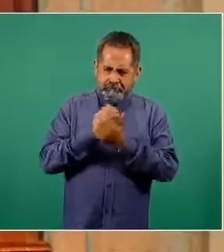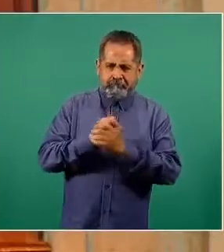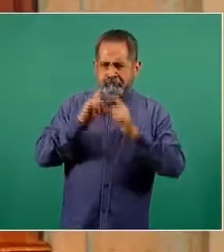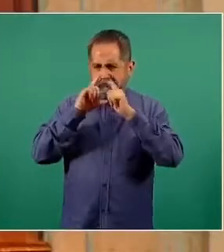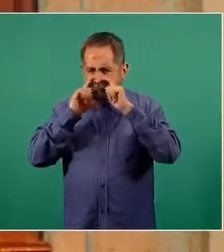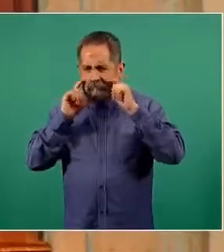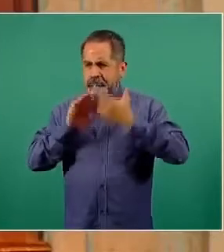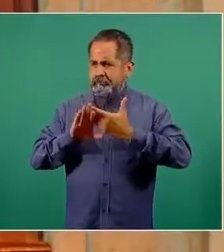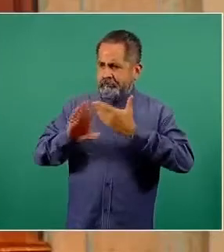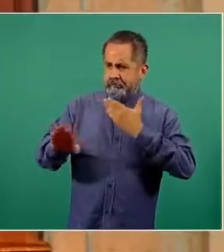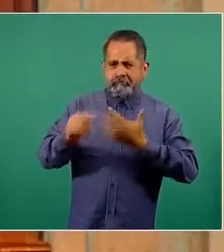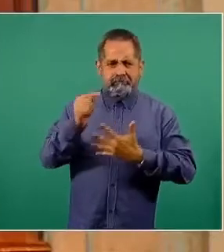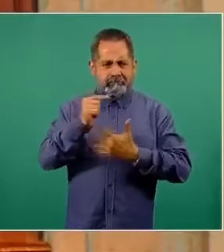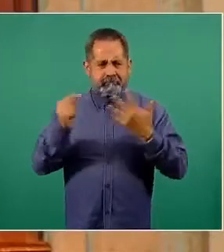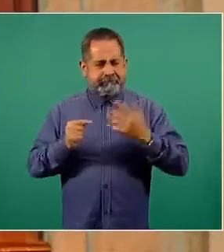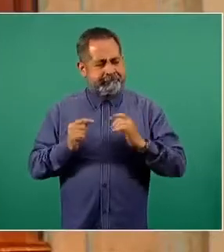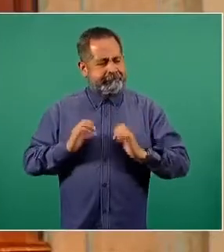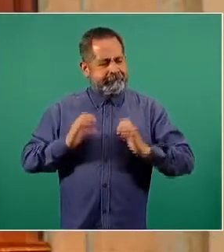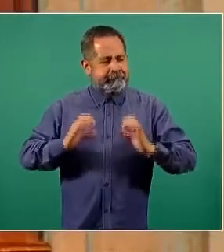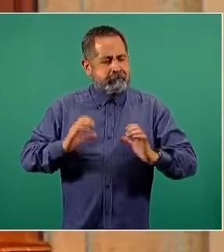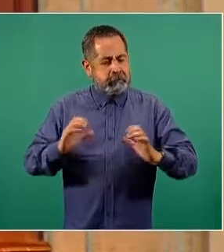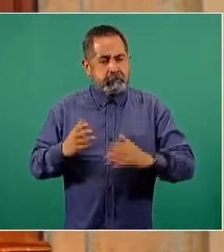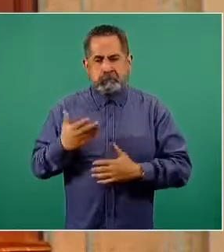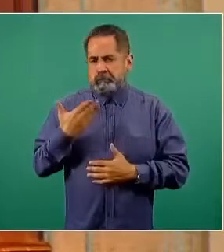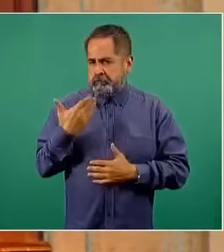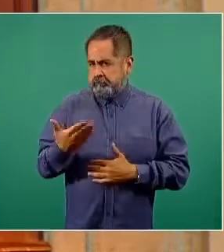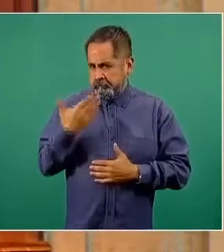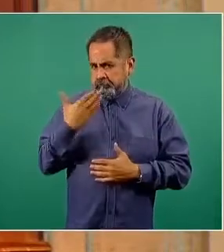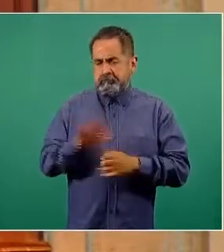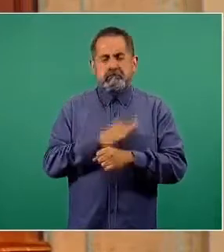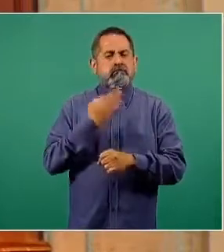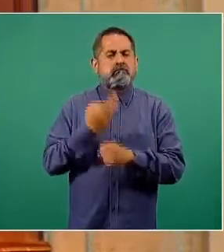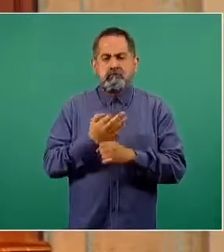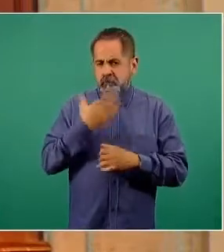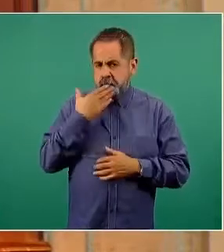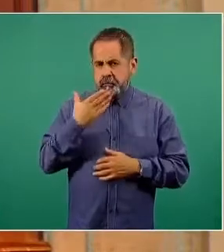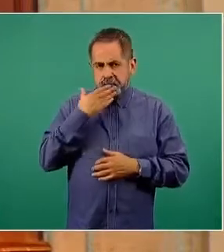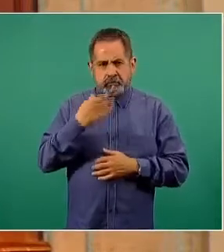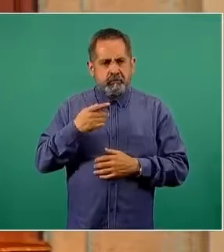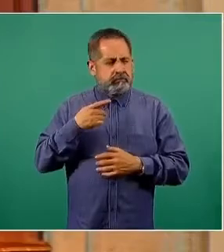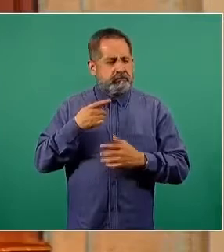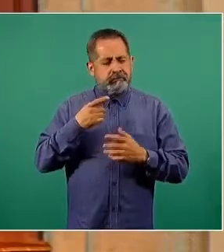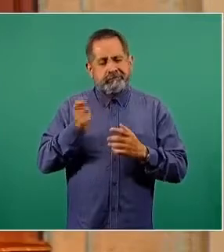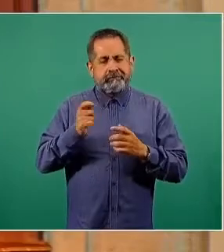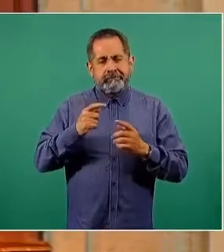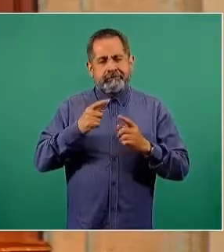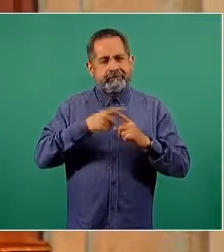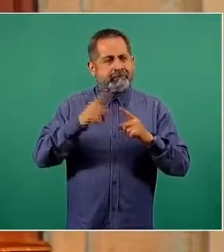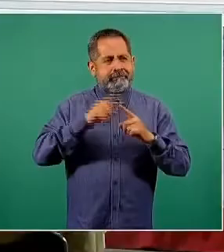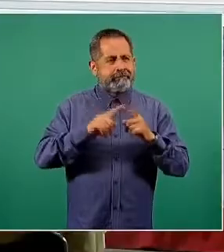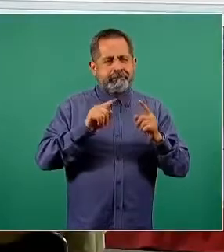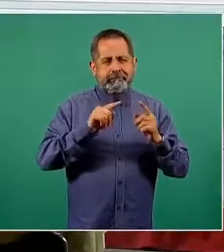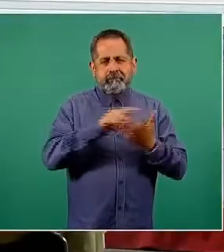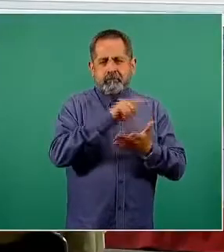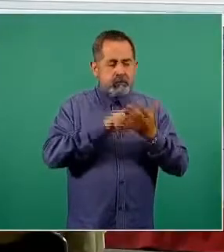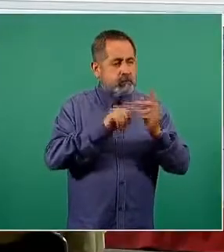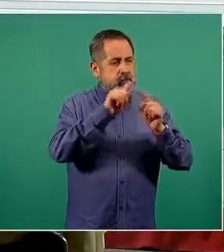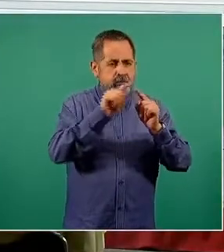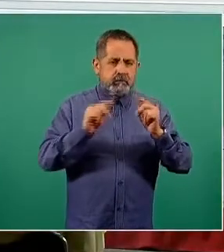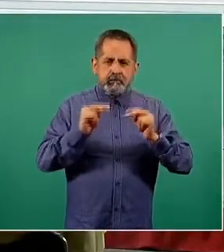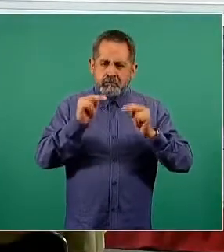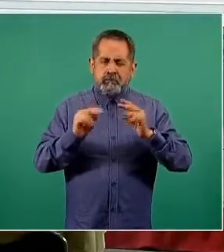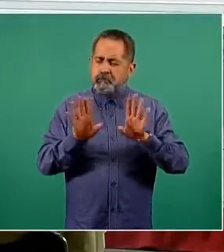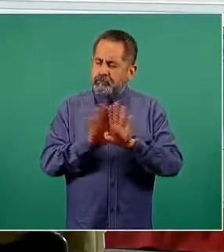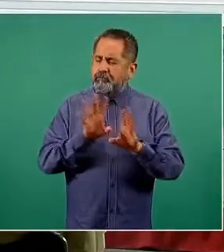mitigación, de prevención y de control de la epidemia. Y esto obviamente en todos los diferentes niveles de operación en donde estas medidas deben